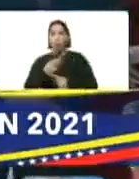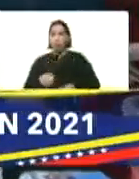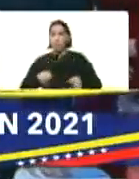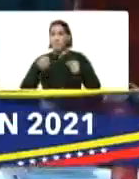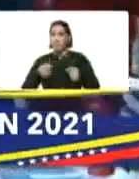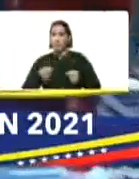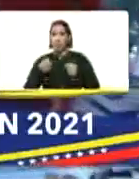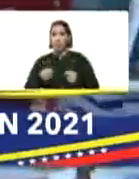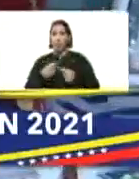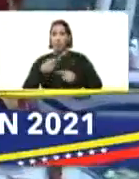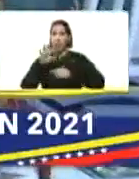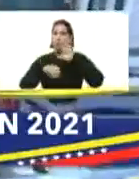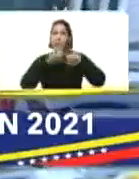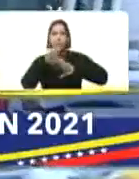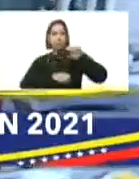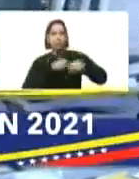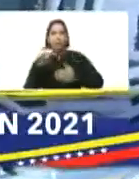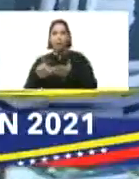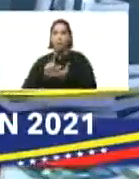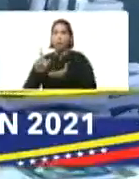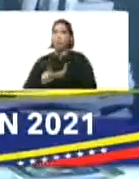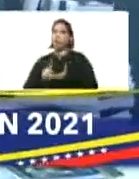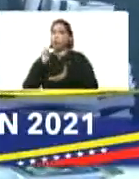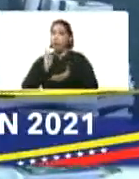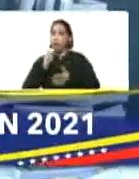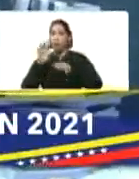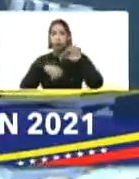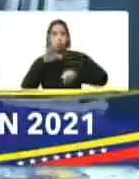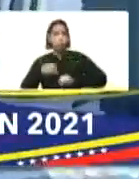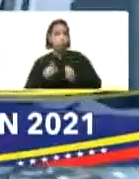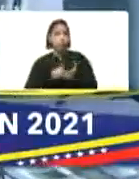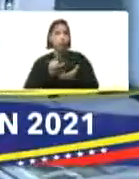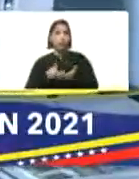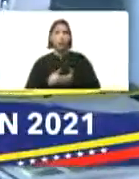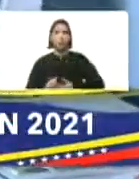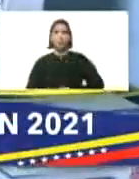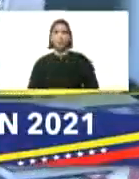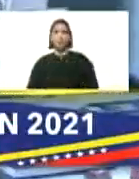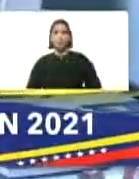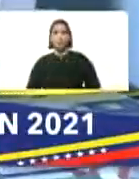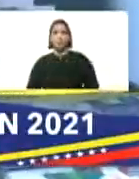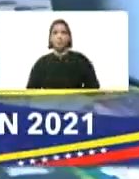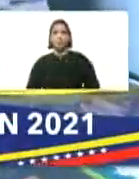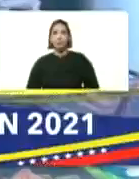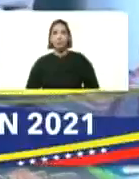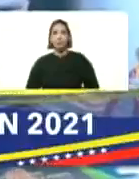Escalona. Mercadito de libros y de revistas.